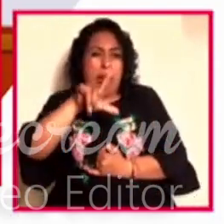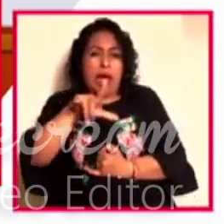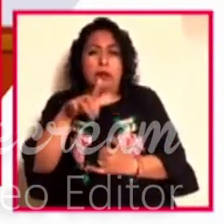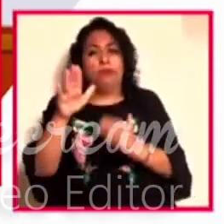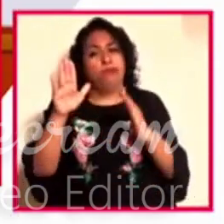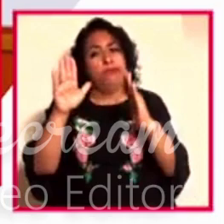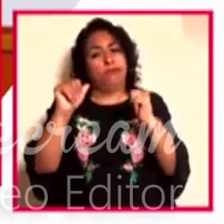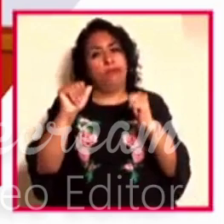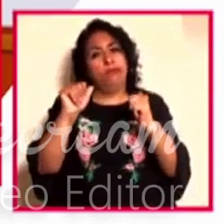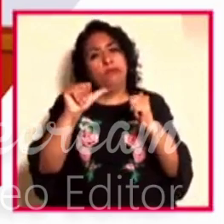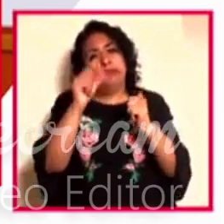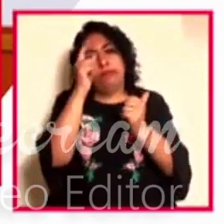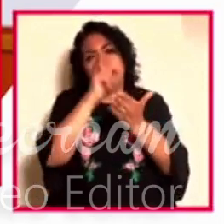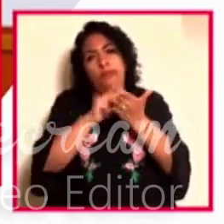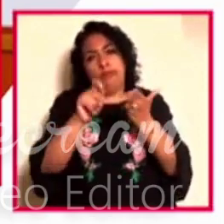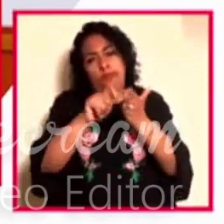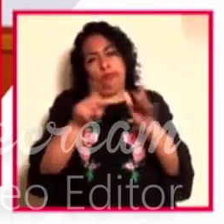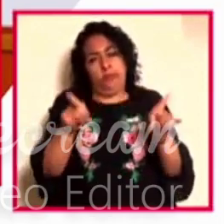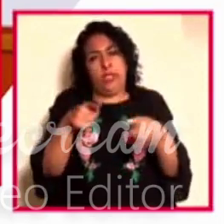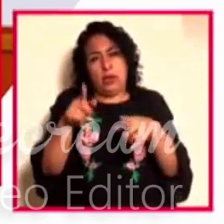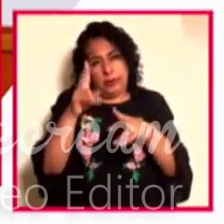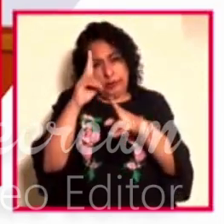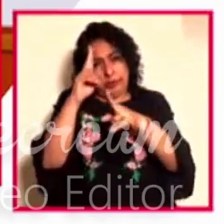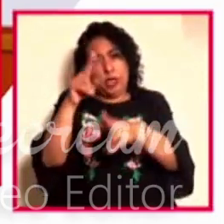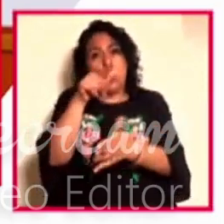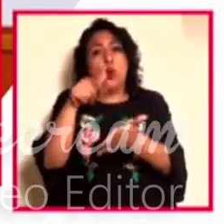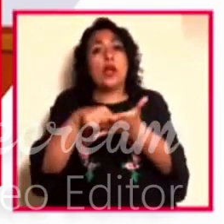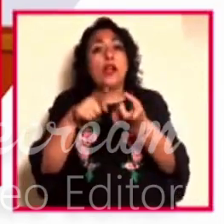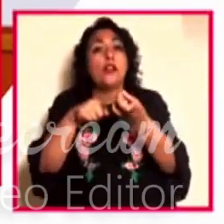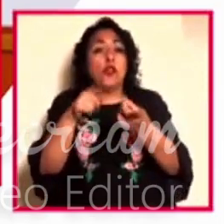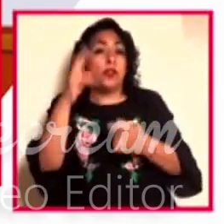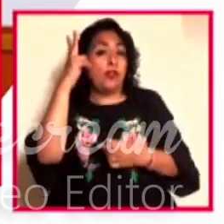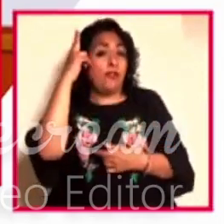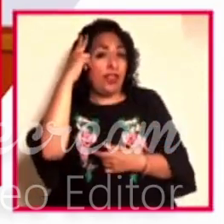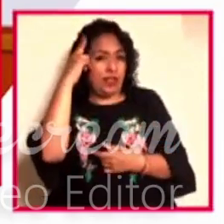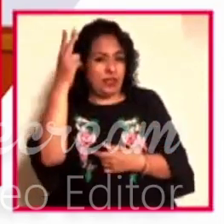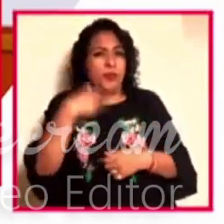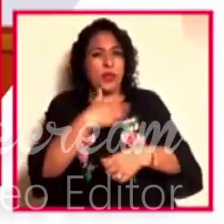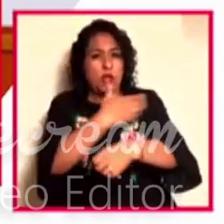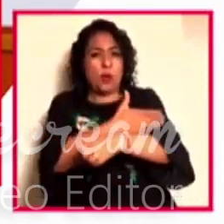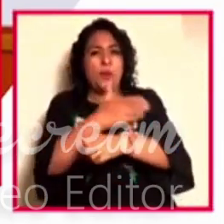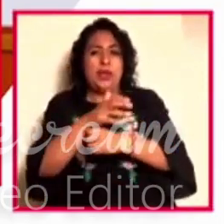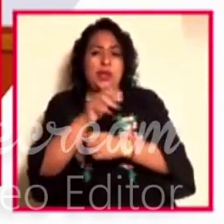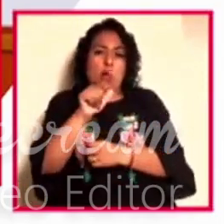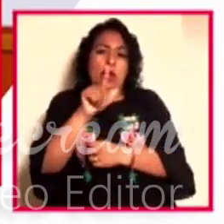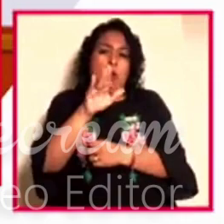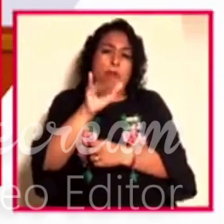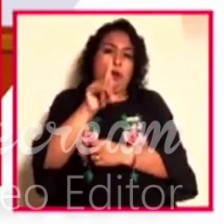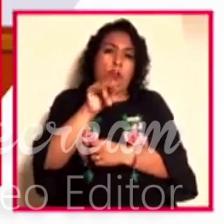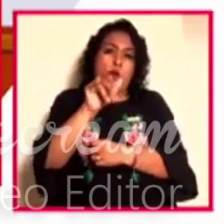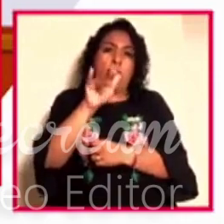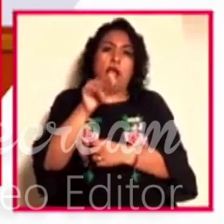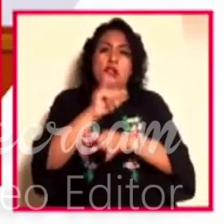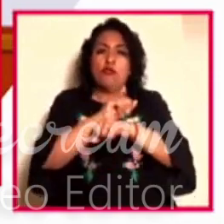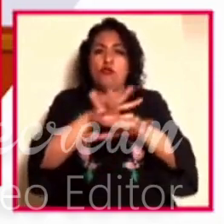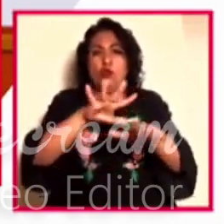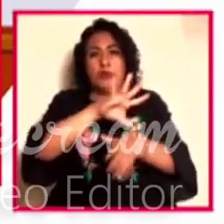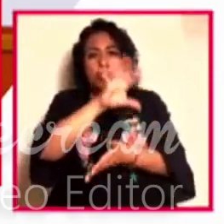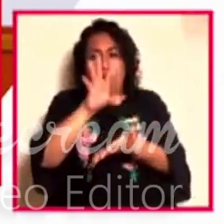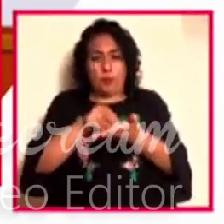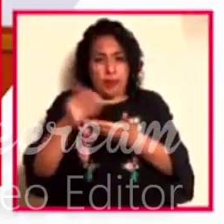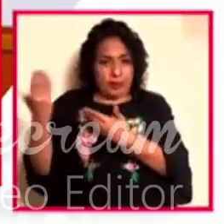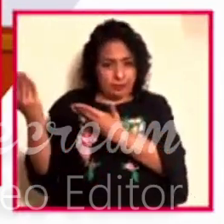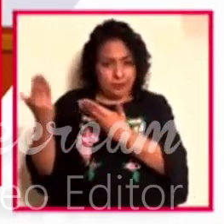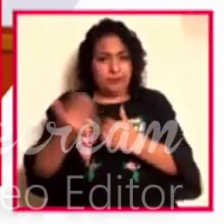compositor mexicano con un homenaje desde el Palacio de Bellas Artes. Nuestro compañero Alberto Aranda nos tiene el reporte completo. Adelante,